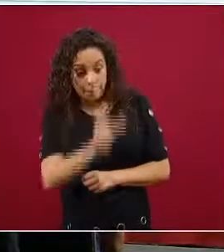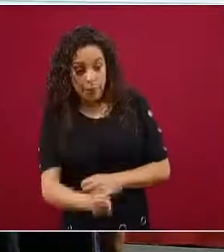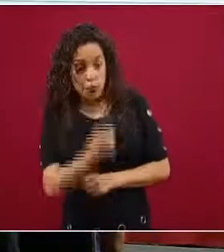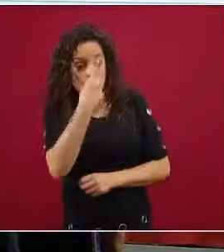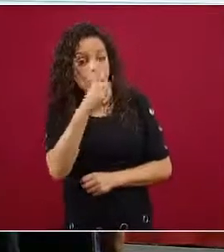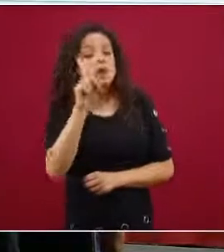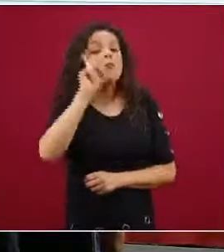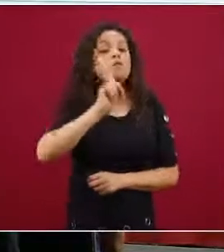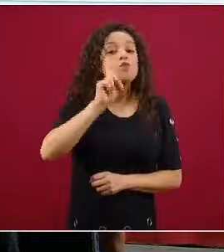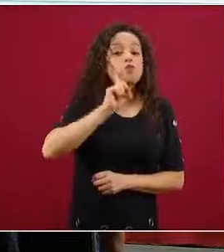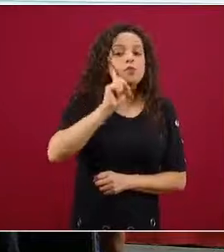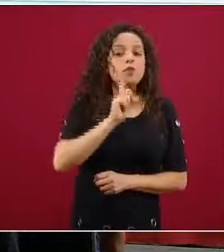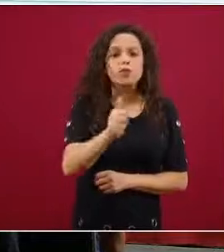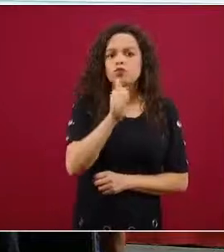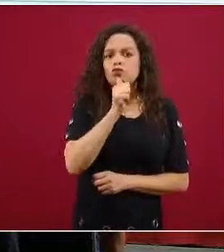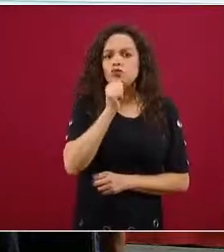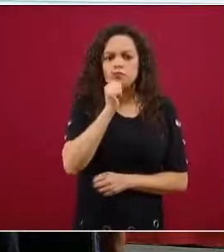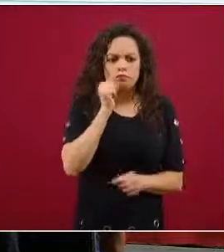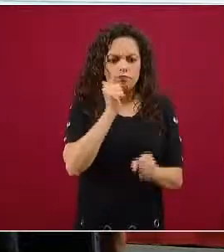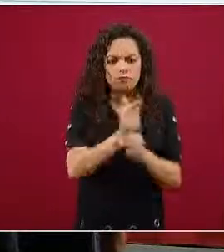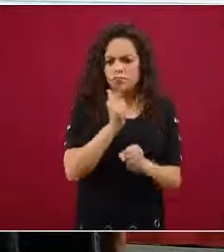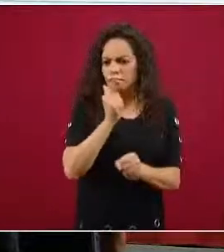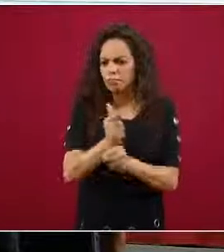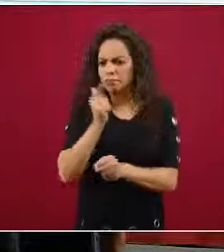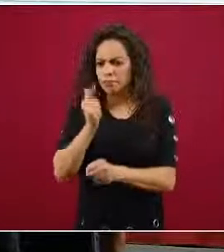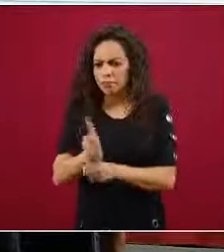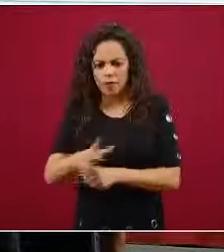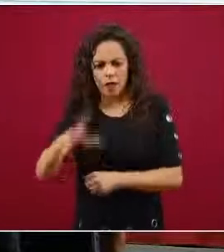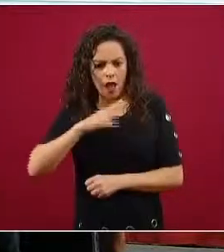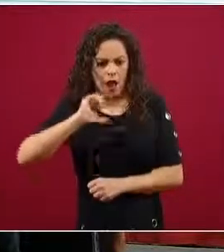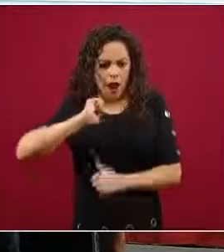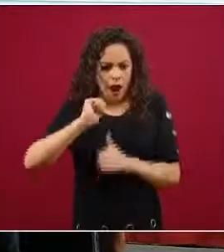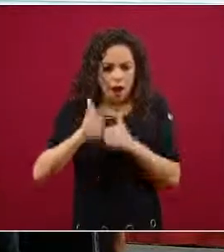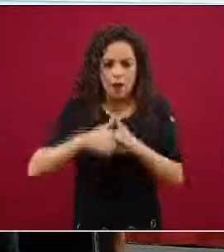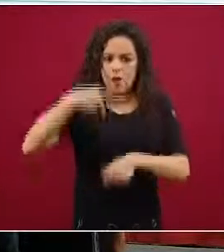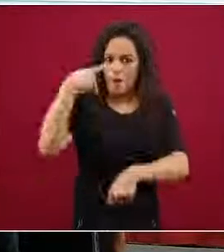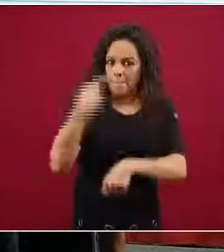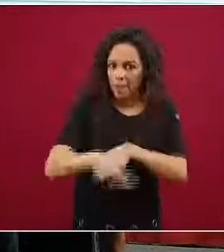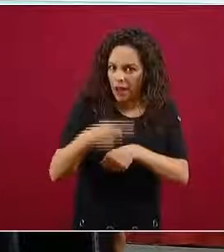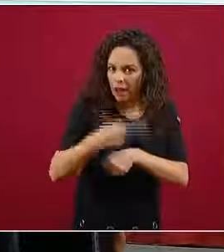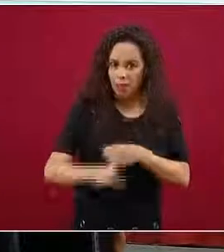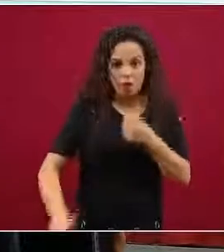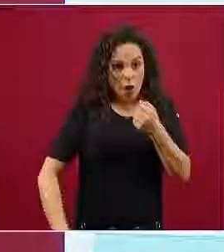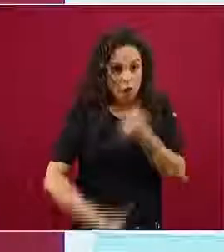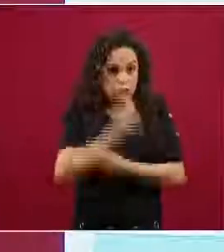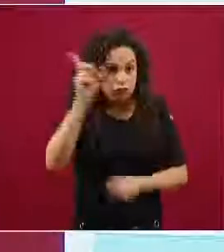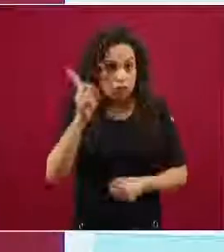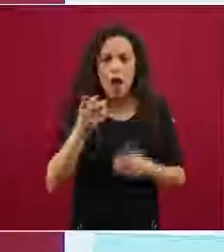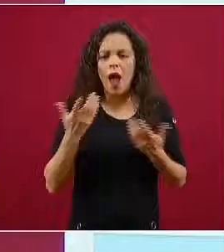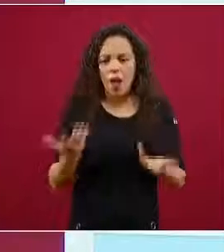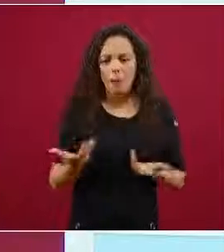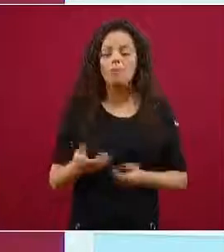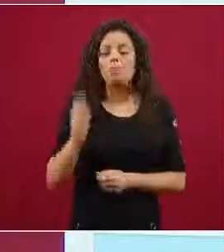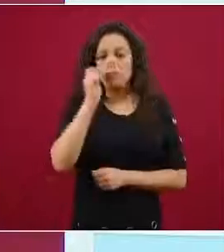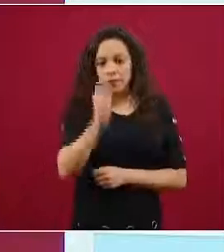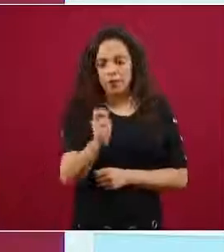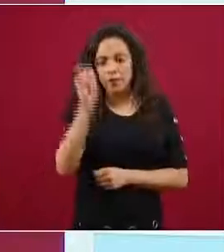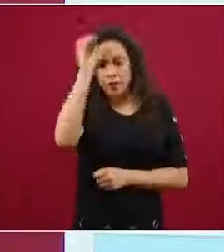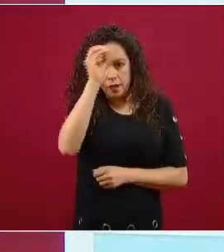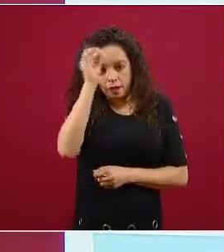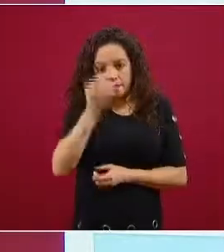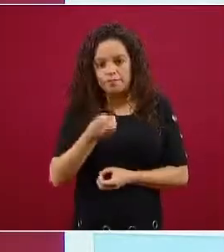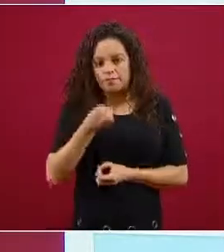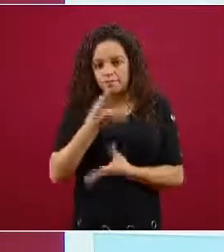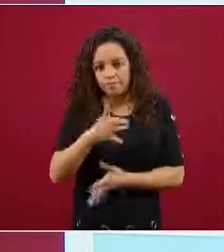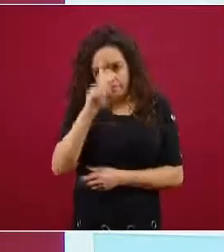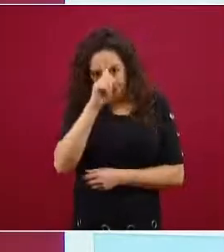han identificado riesgos potenciales, existe la posibilidad de hacer una recomendación de espaciar algunas de